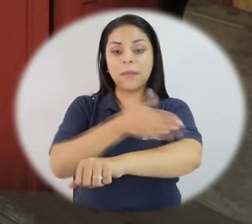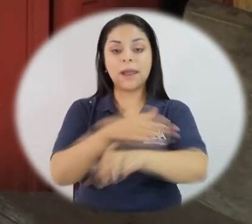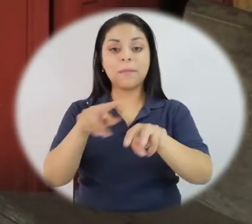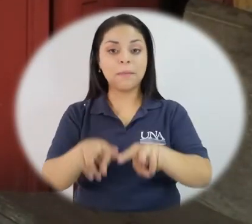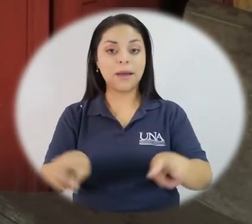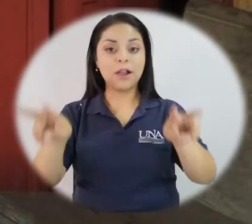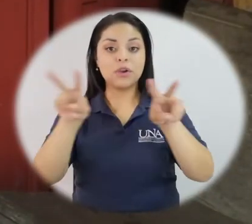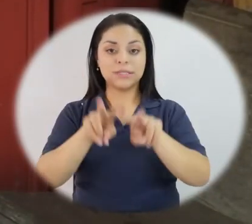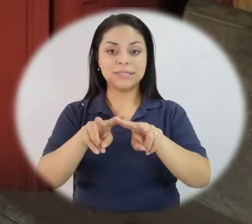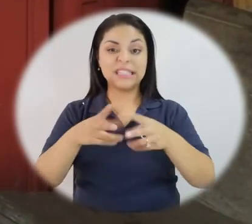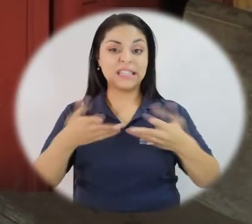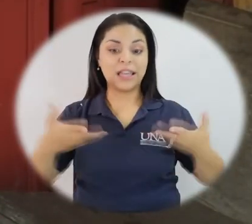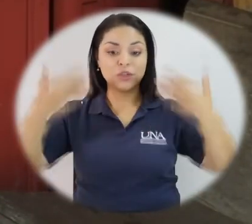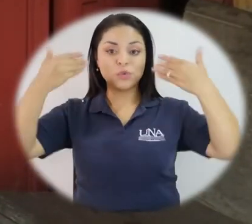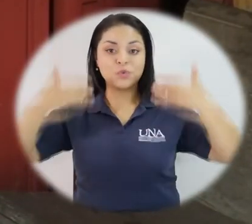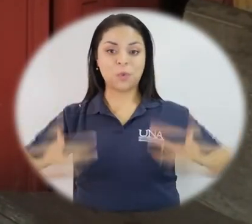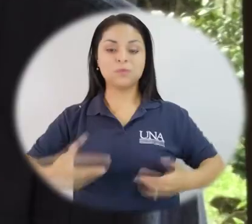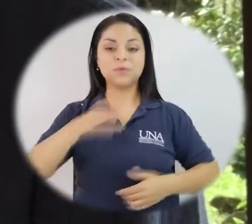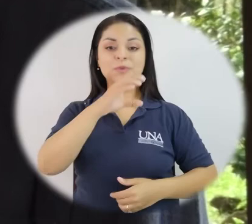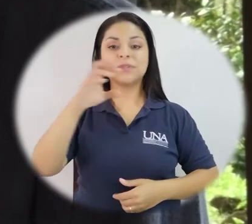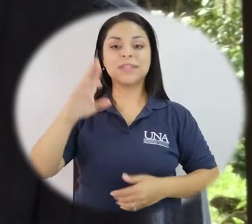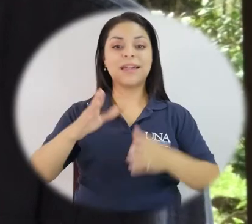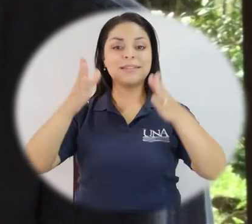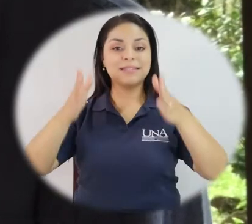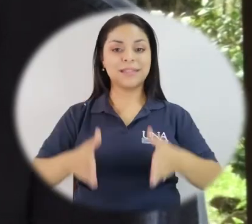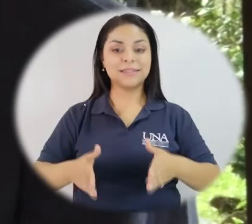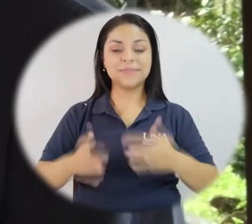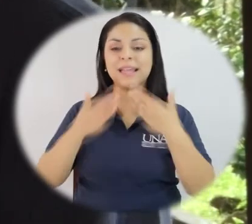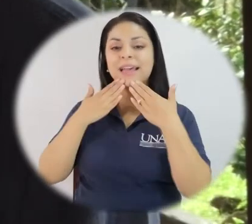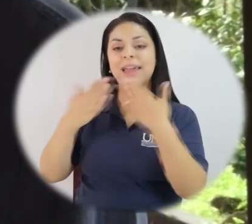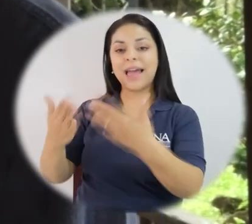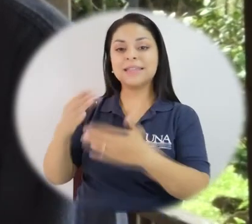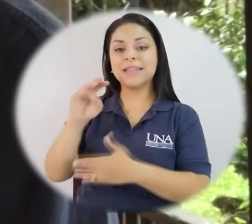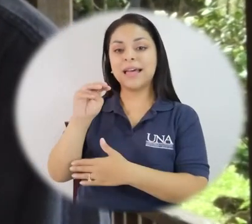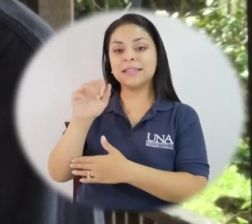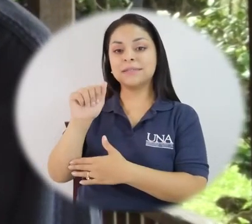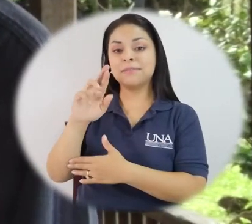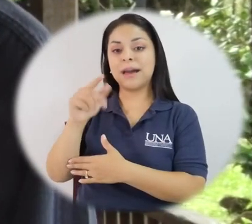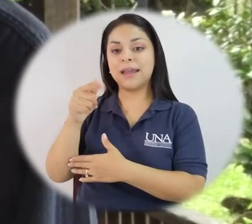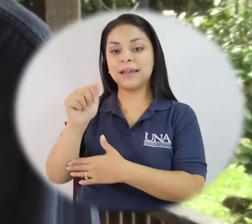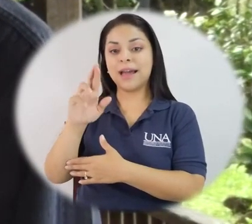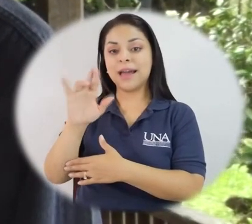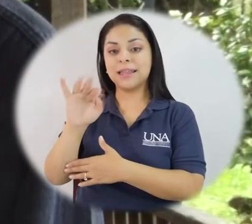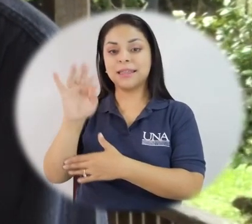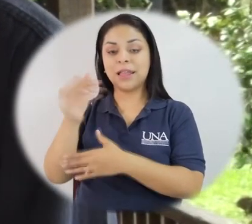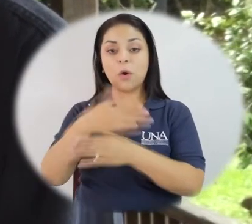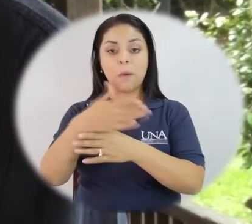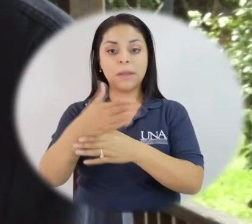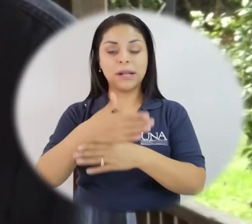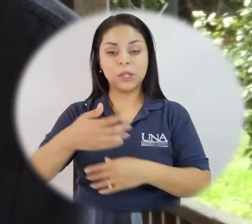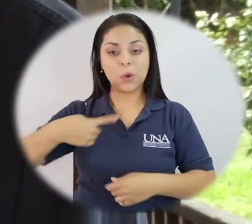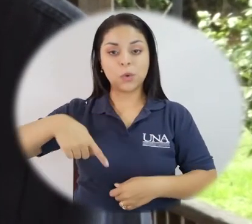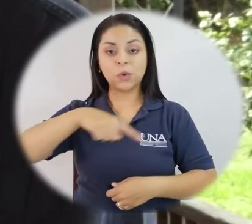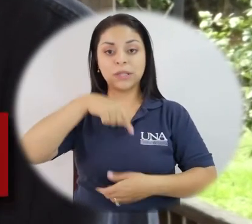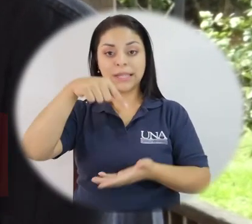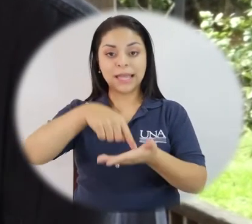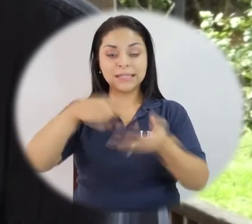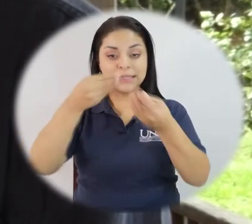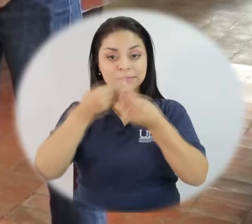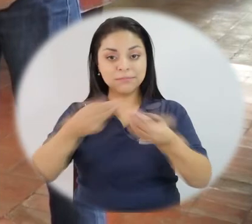hacen precisamente ser costarricenses. Muchísimas gracias, doña Margarita, por compartir con nosotros este espacio tan